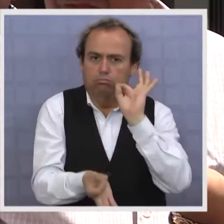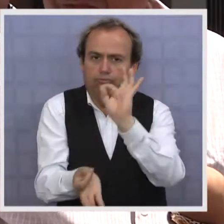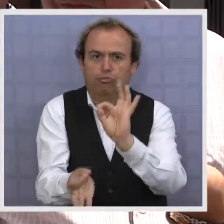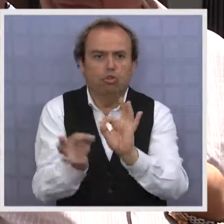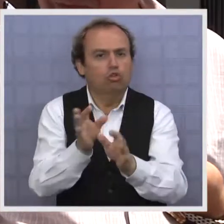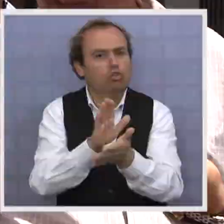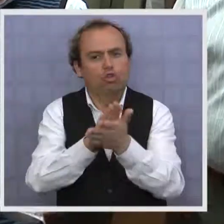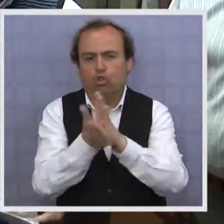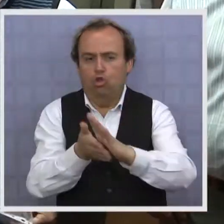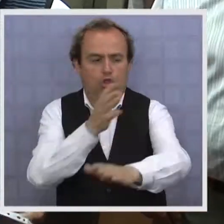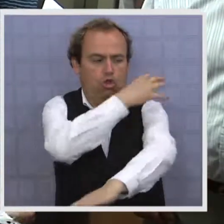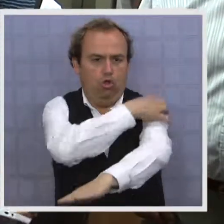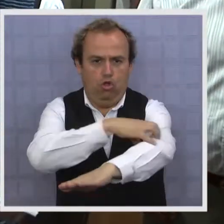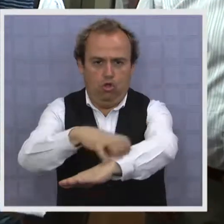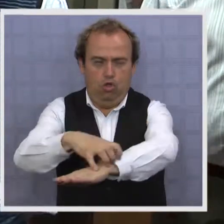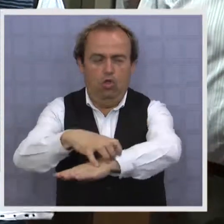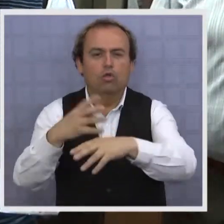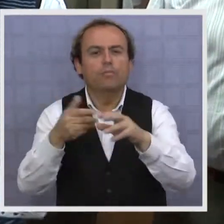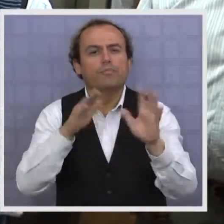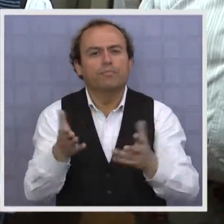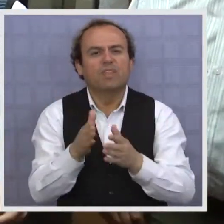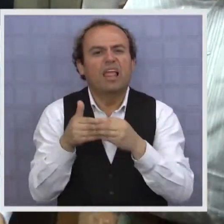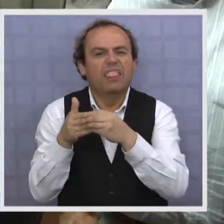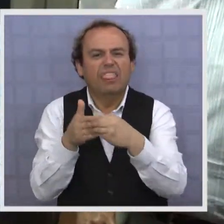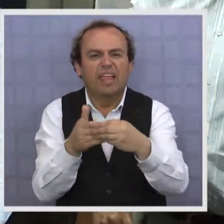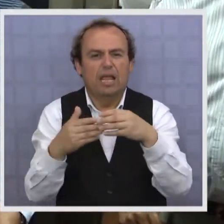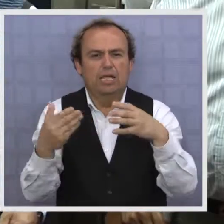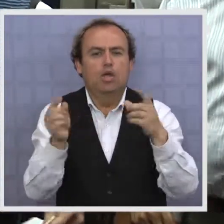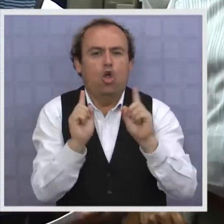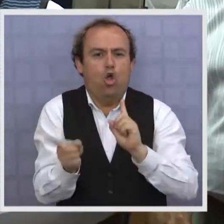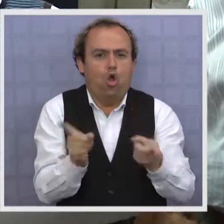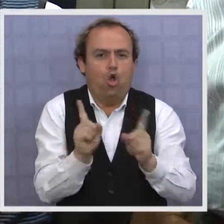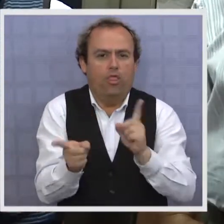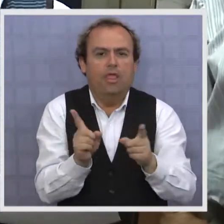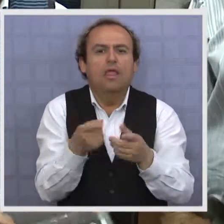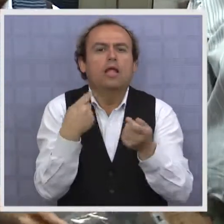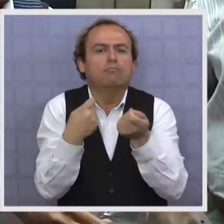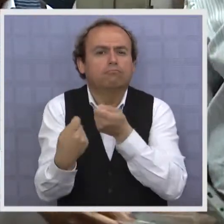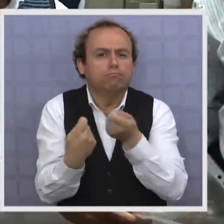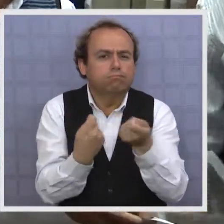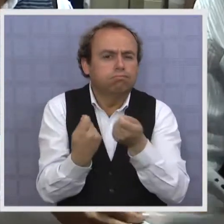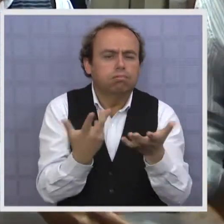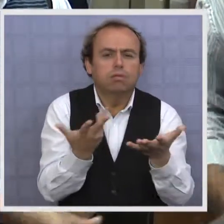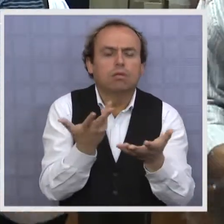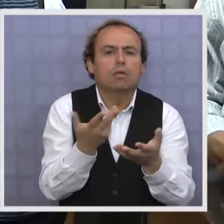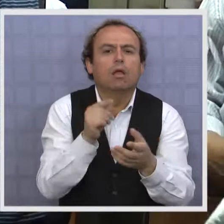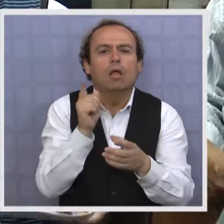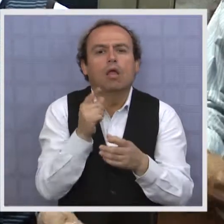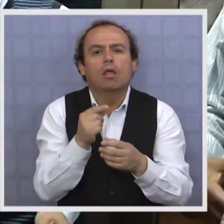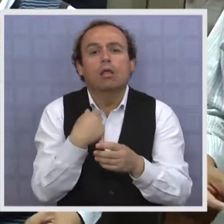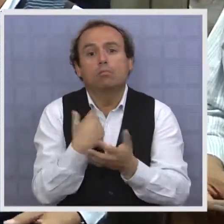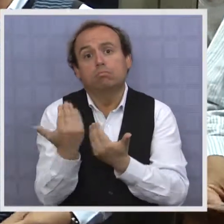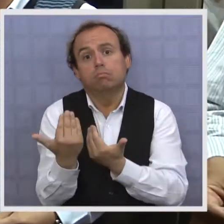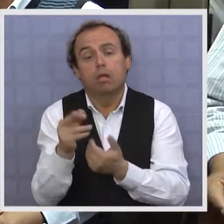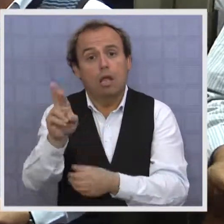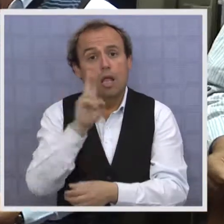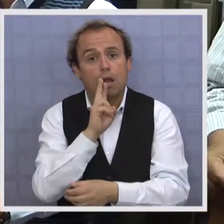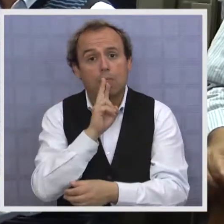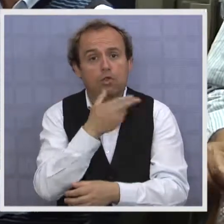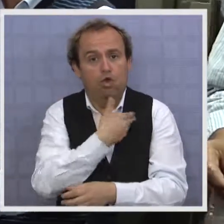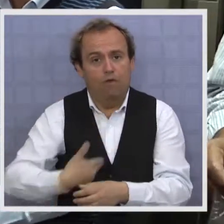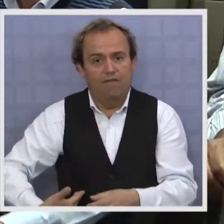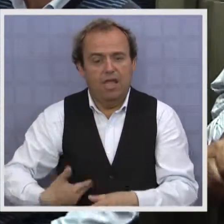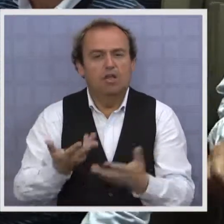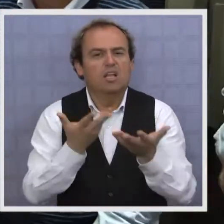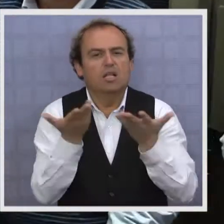todas las regiones de nuestro país. El dirigente responsable de la coordinación de las negociaciones dijo que esperan un pronunciamiento positivo del